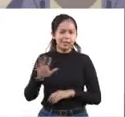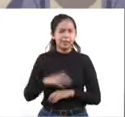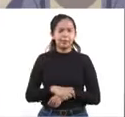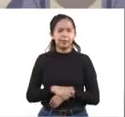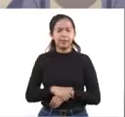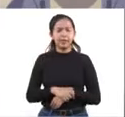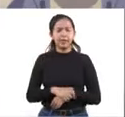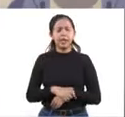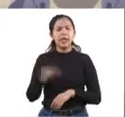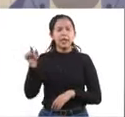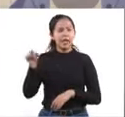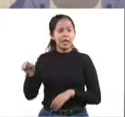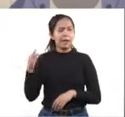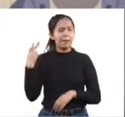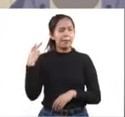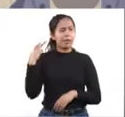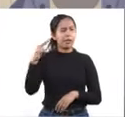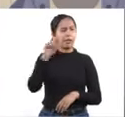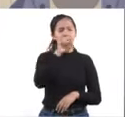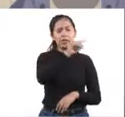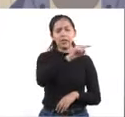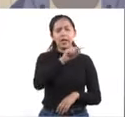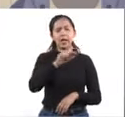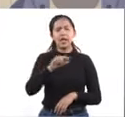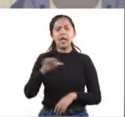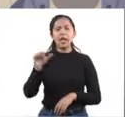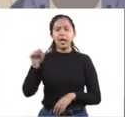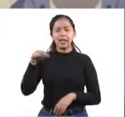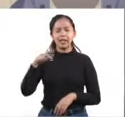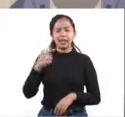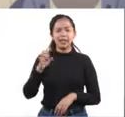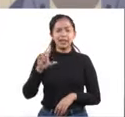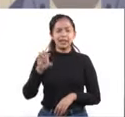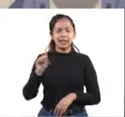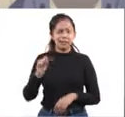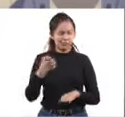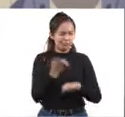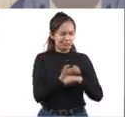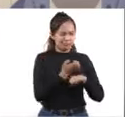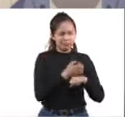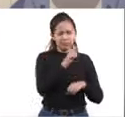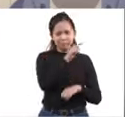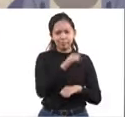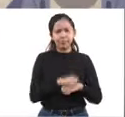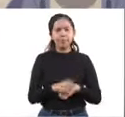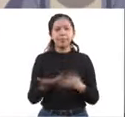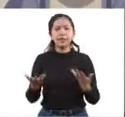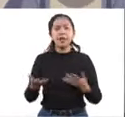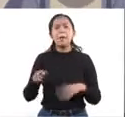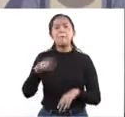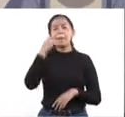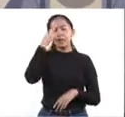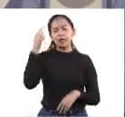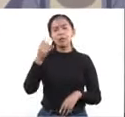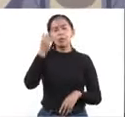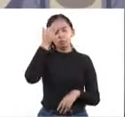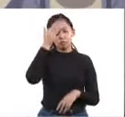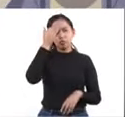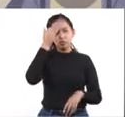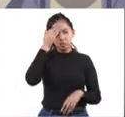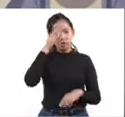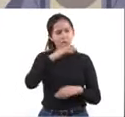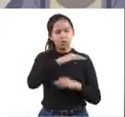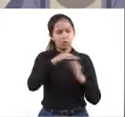fue a Los Ángeles con el maestro Bernardo Batis a mi invitación para que conocieran y regresó convencido